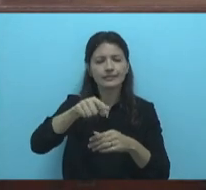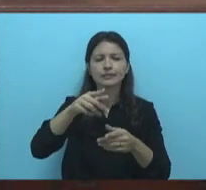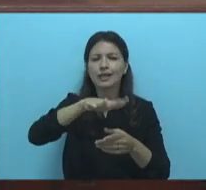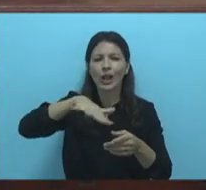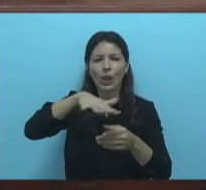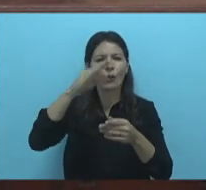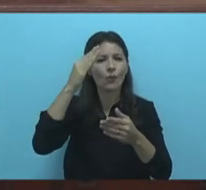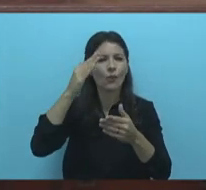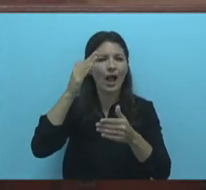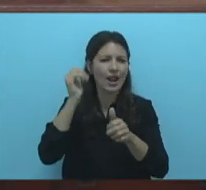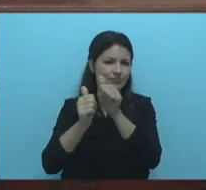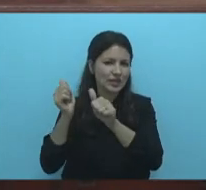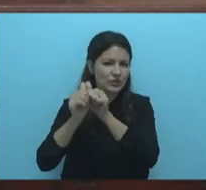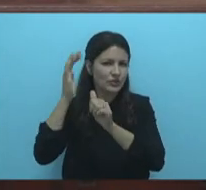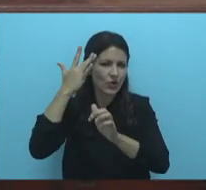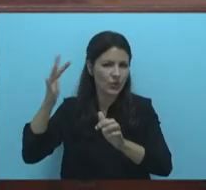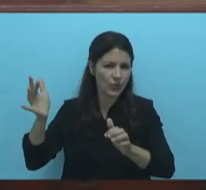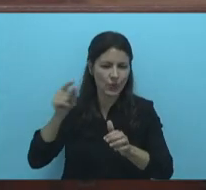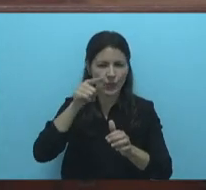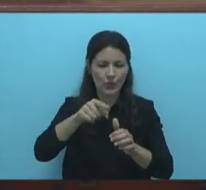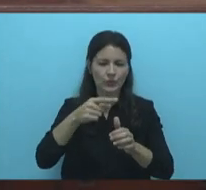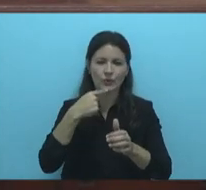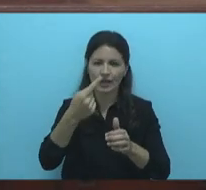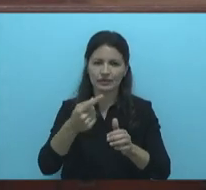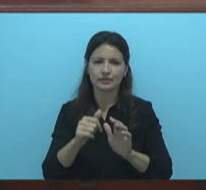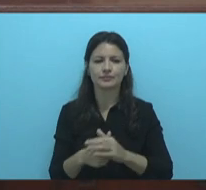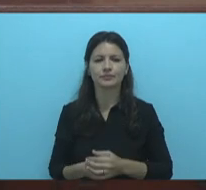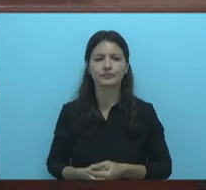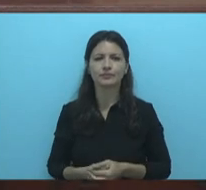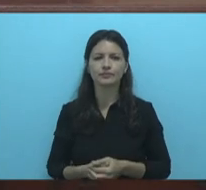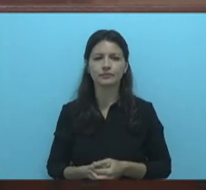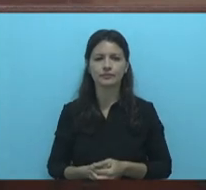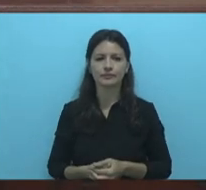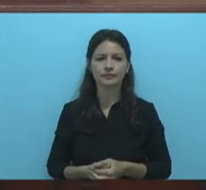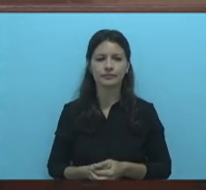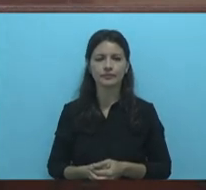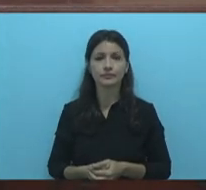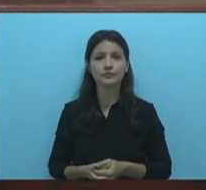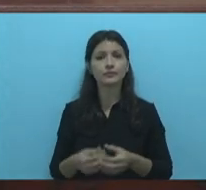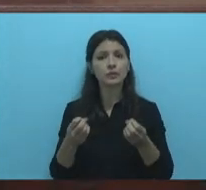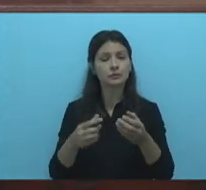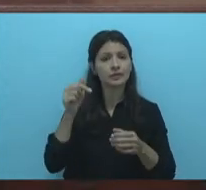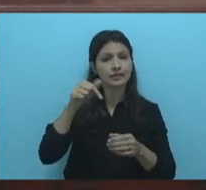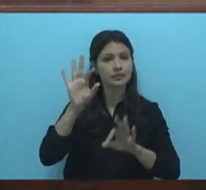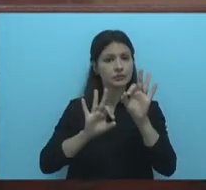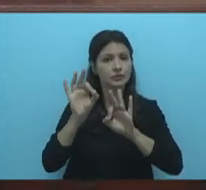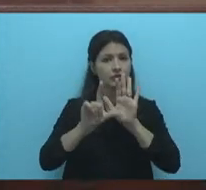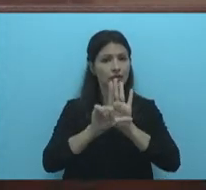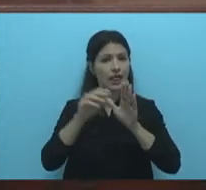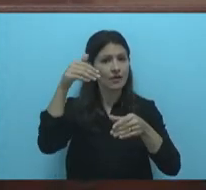Bien, voy a poner a consideración ahora el dictamen de la Comisión de Asuntos Constitucionales y Legislación